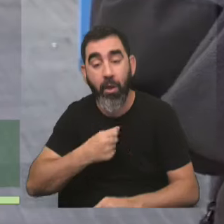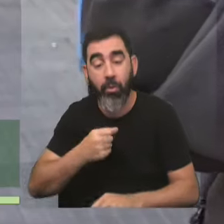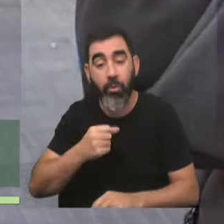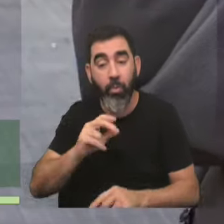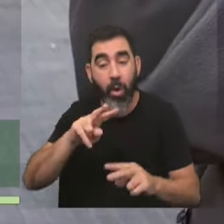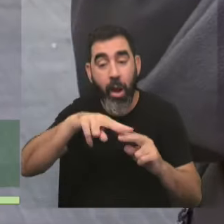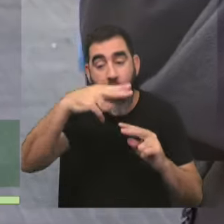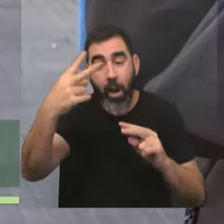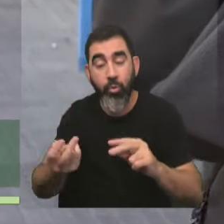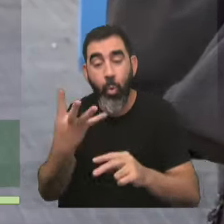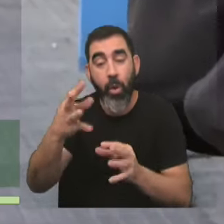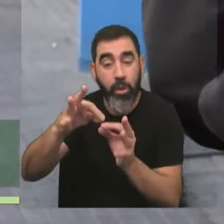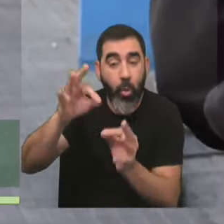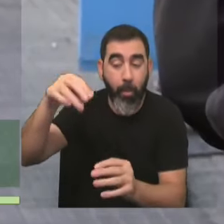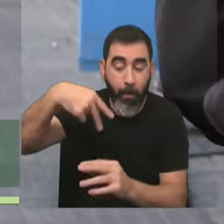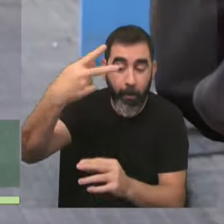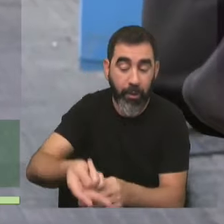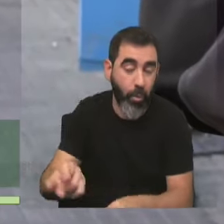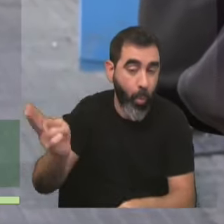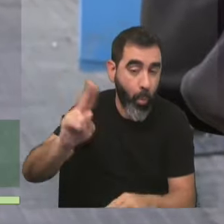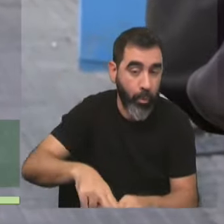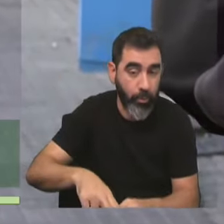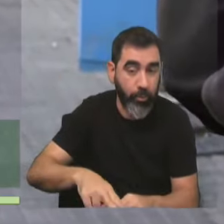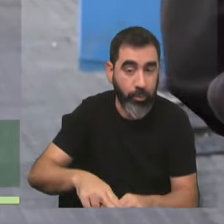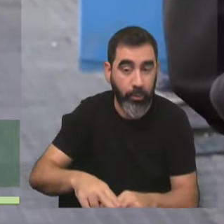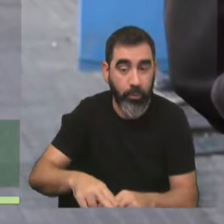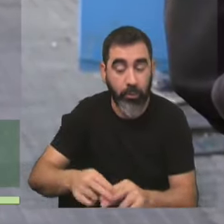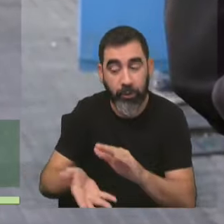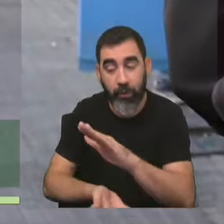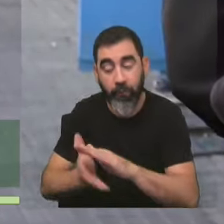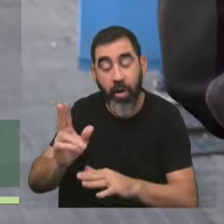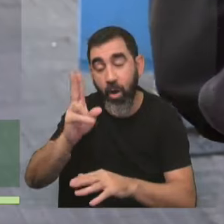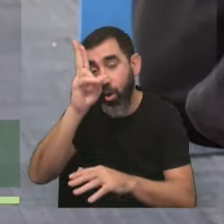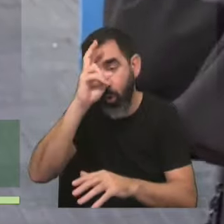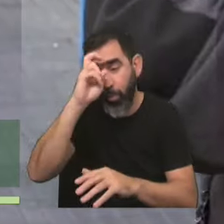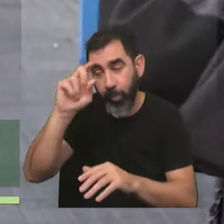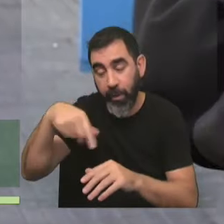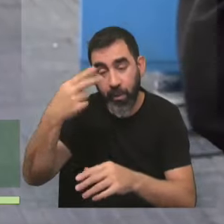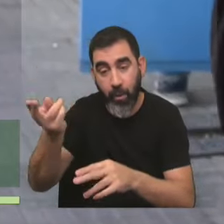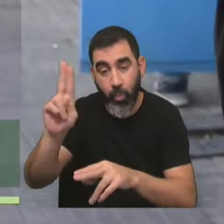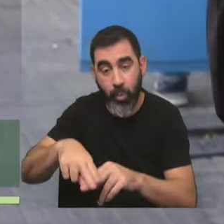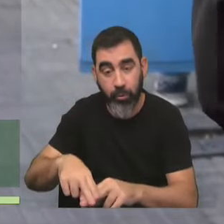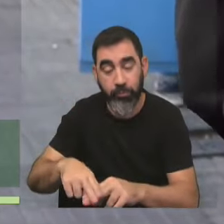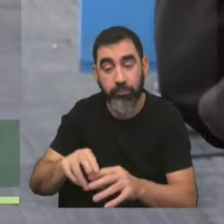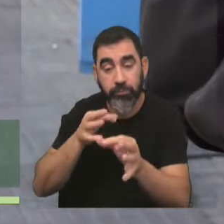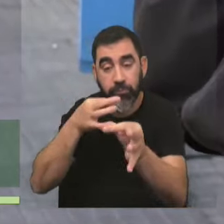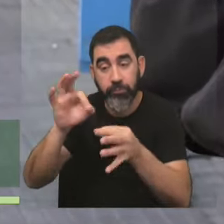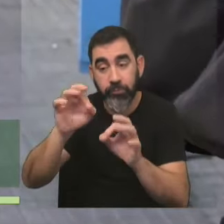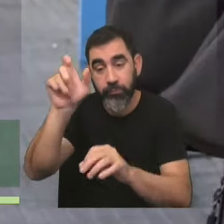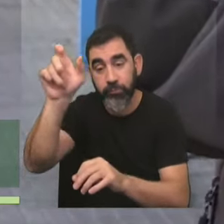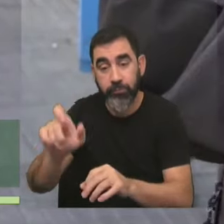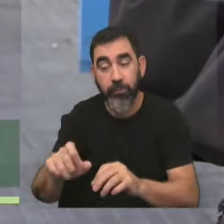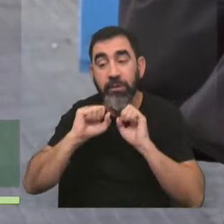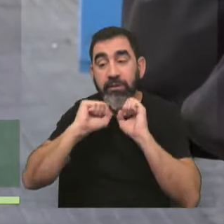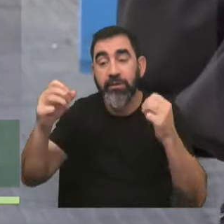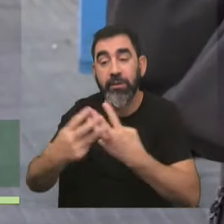caer de 4 Met de altura pierde la vida cuando estaba siendo trasladado a un centro hospitalario y para más detalles estamos con el